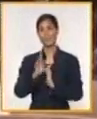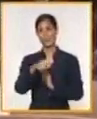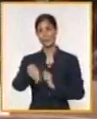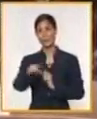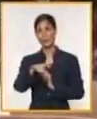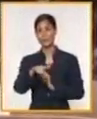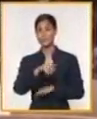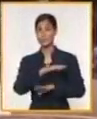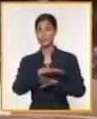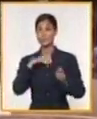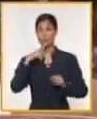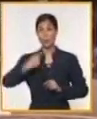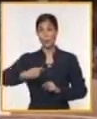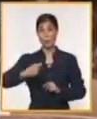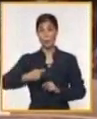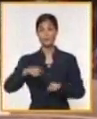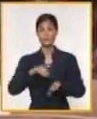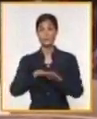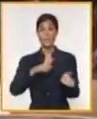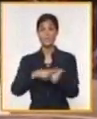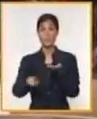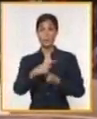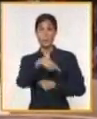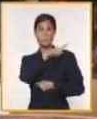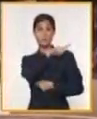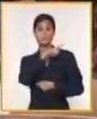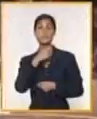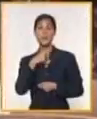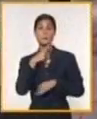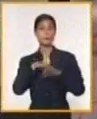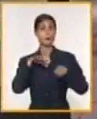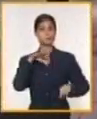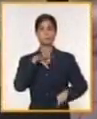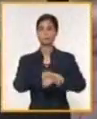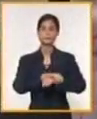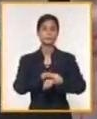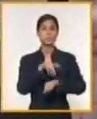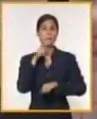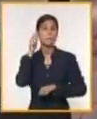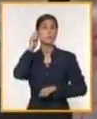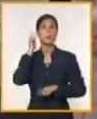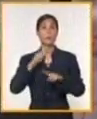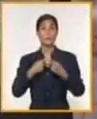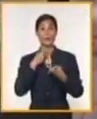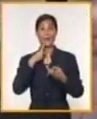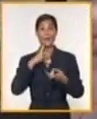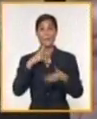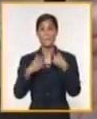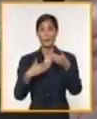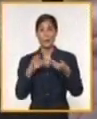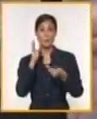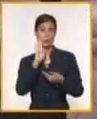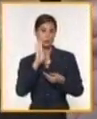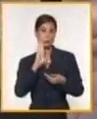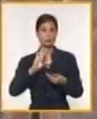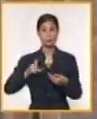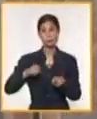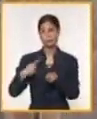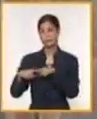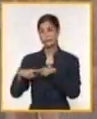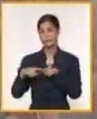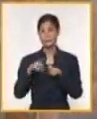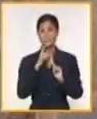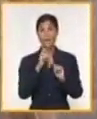Corte Suprema ratificó la semana pasada la condena de Kirchner por administración fraudulenta en contratos de obras públicas en la provincia de Santa